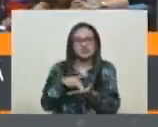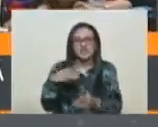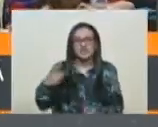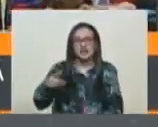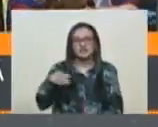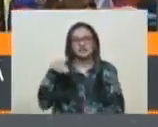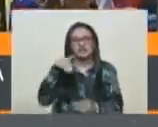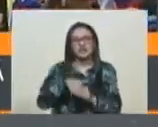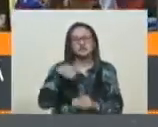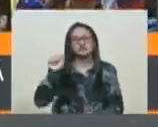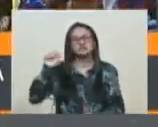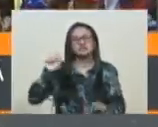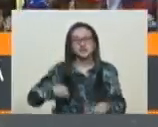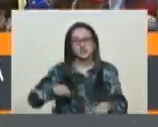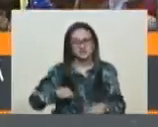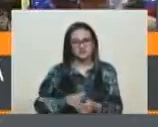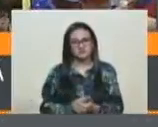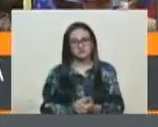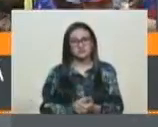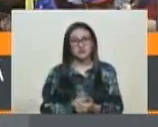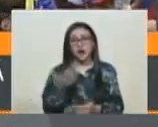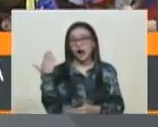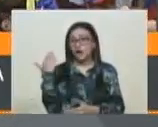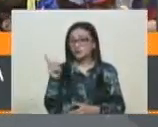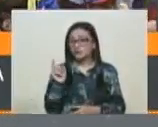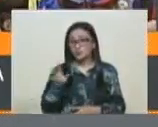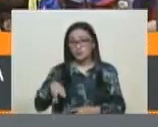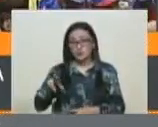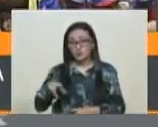derecho al voto como nunca antes lo habíamos visto.